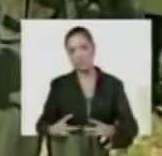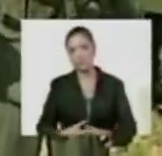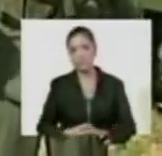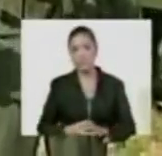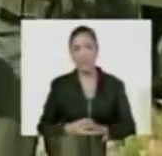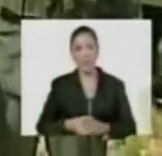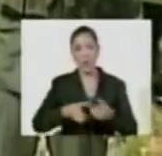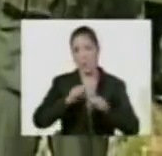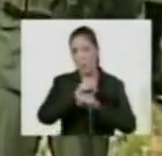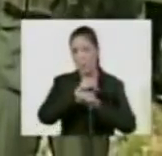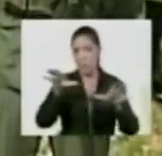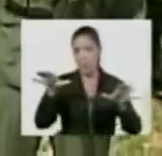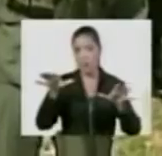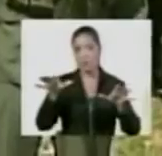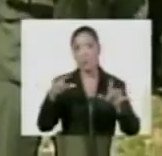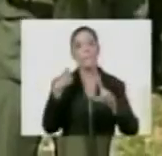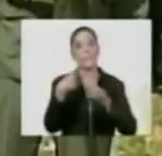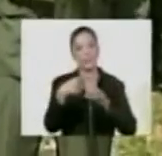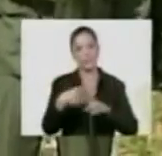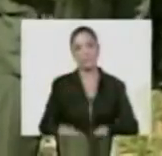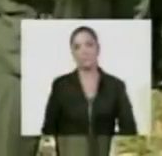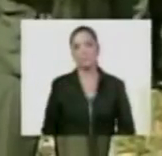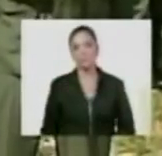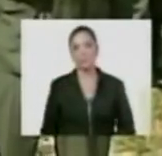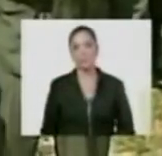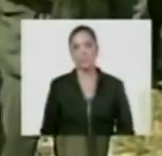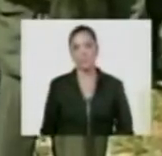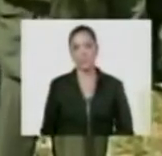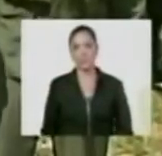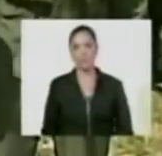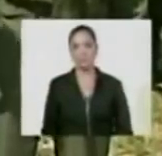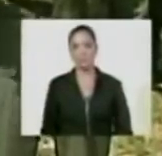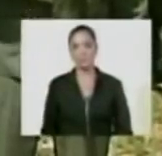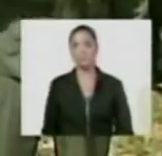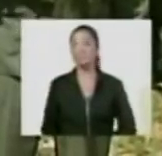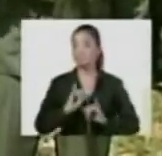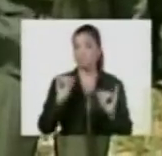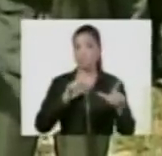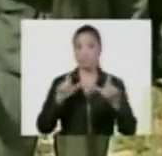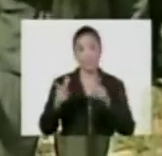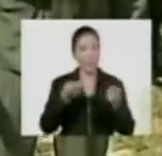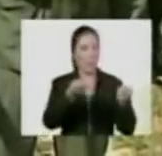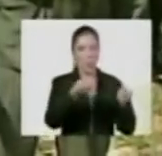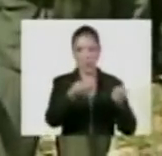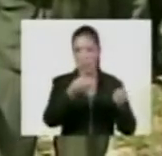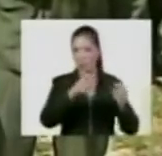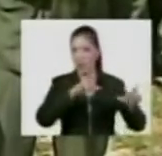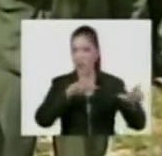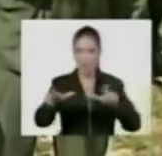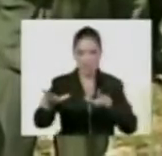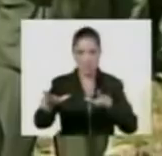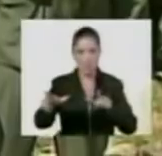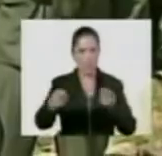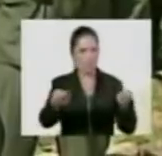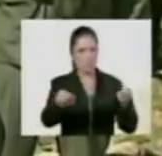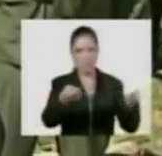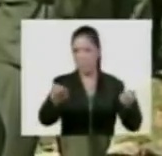que impactaron positivamente. Una vez que se ha controlado todo el